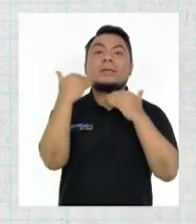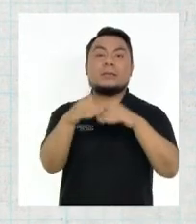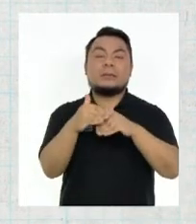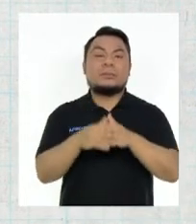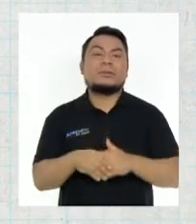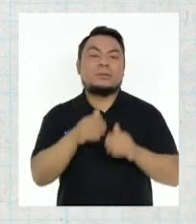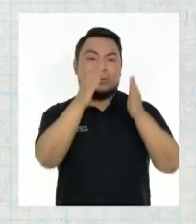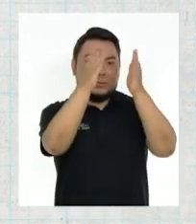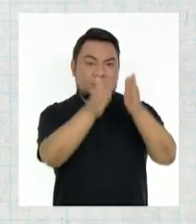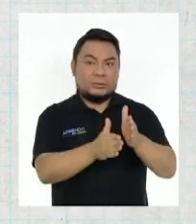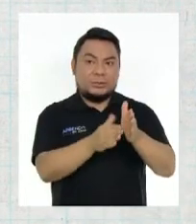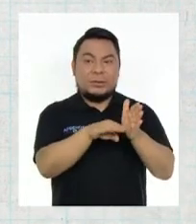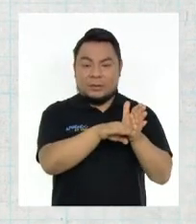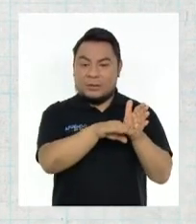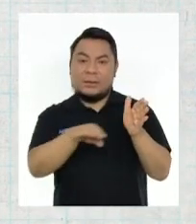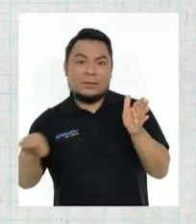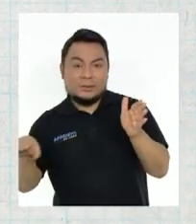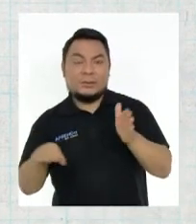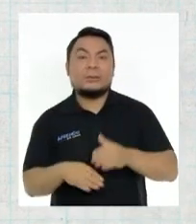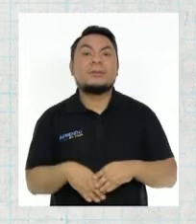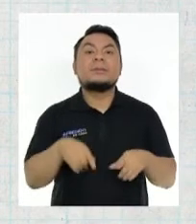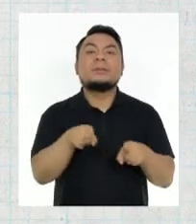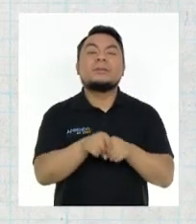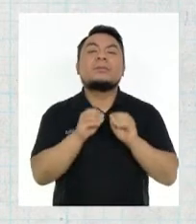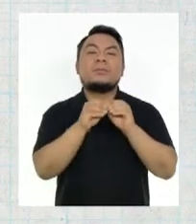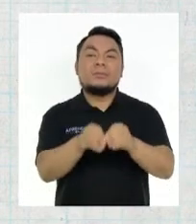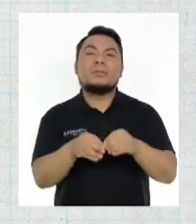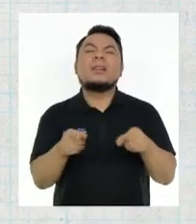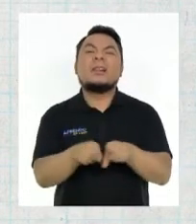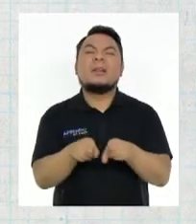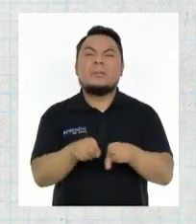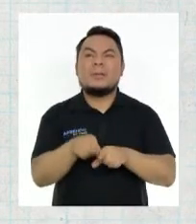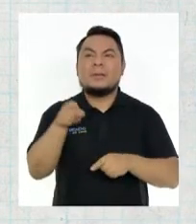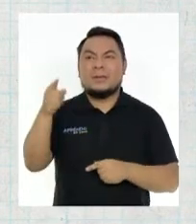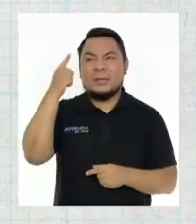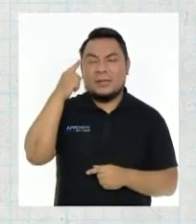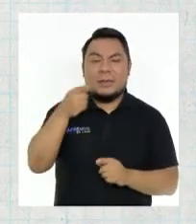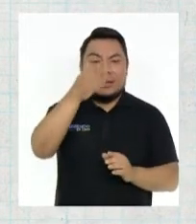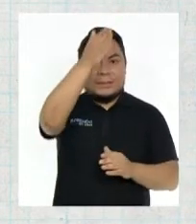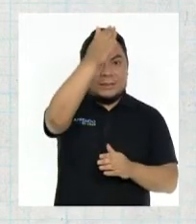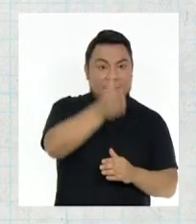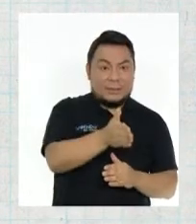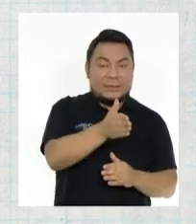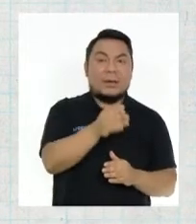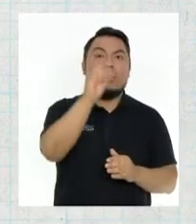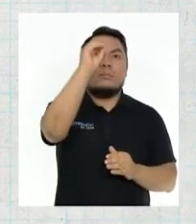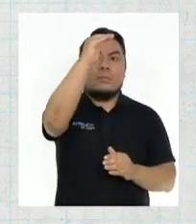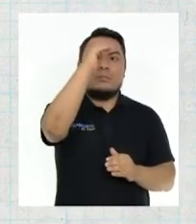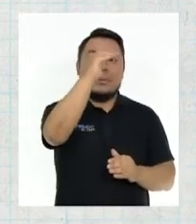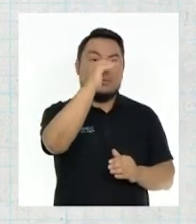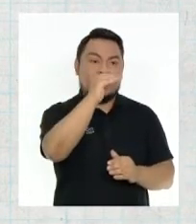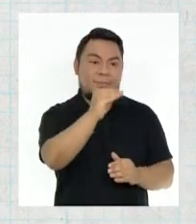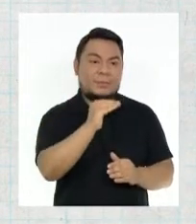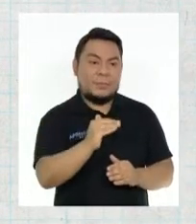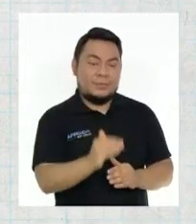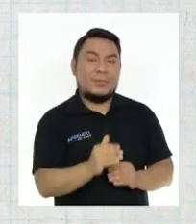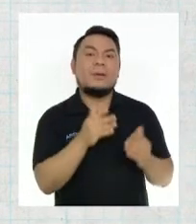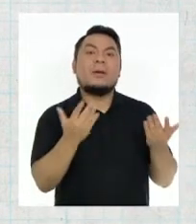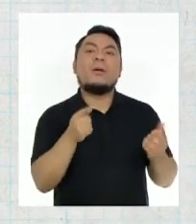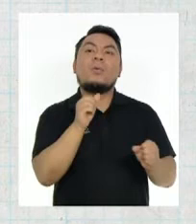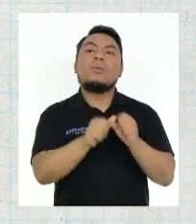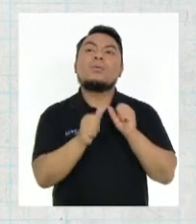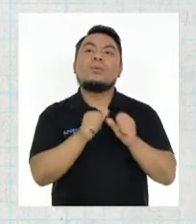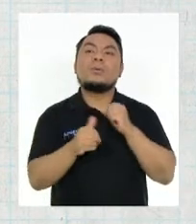en el eje horizontal y se gradúa convenientemente el eje vertical, tomando como referencia un